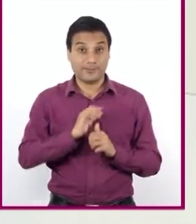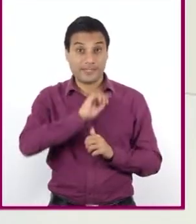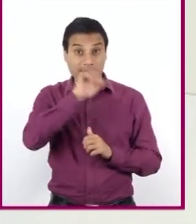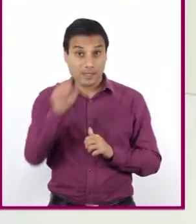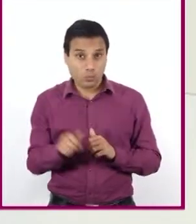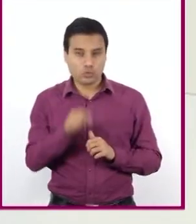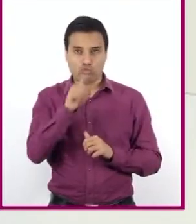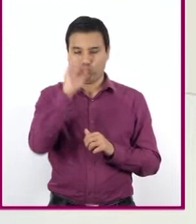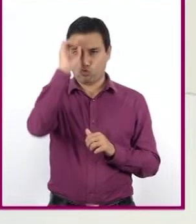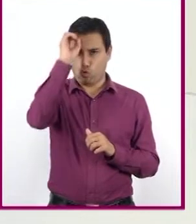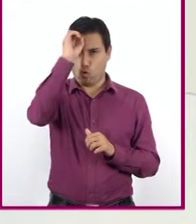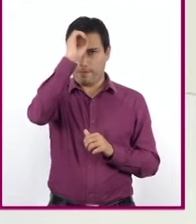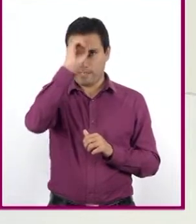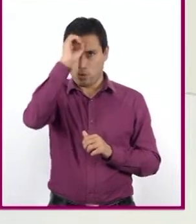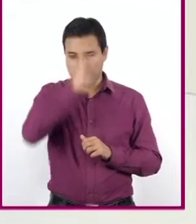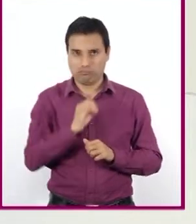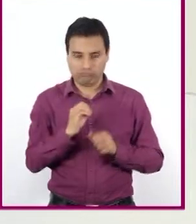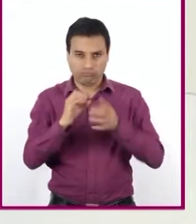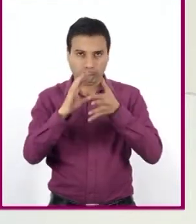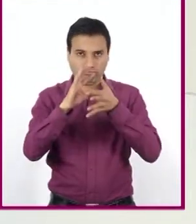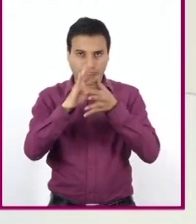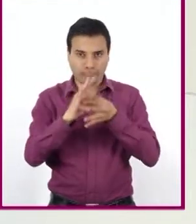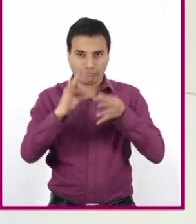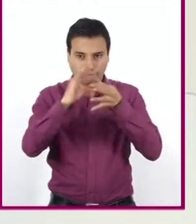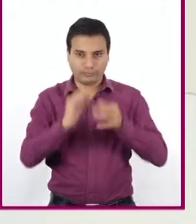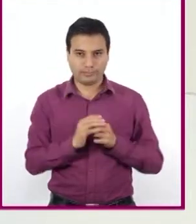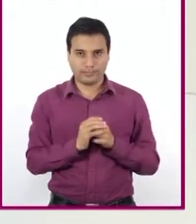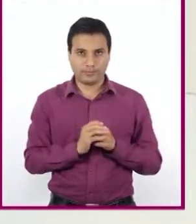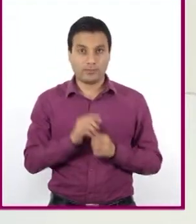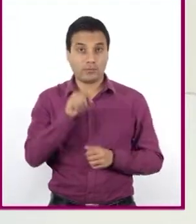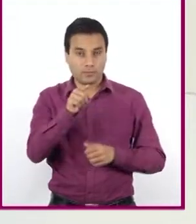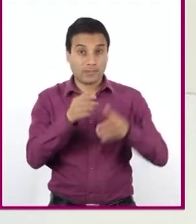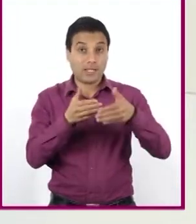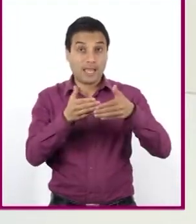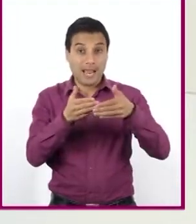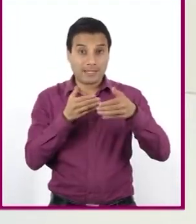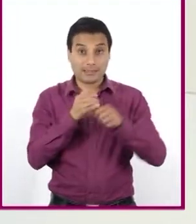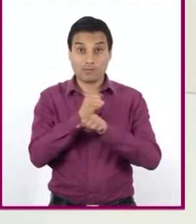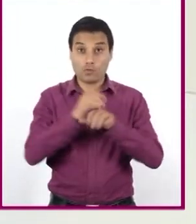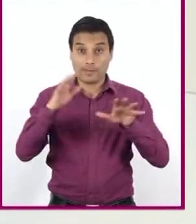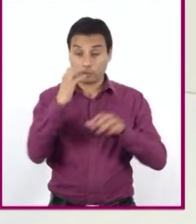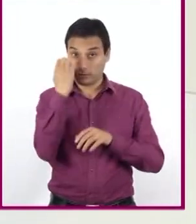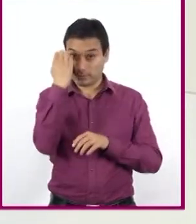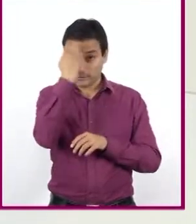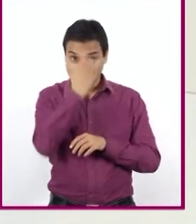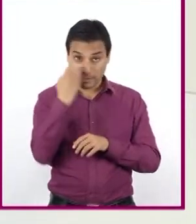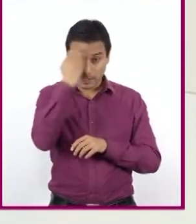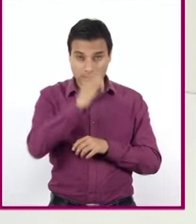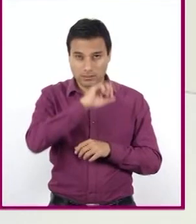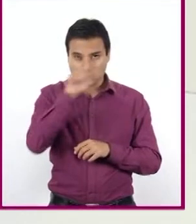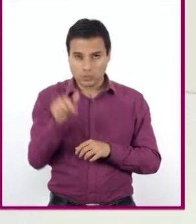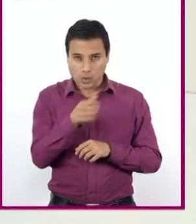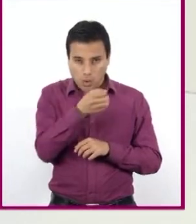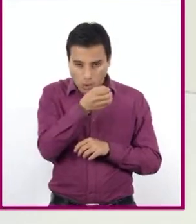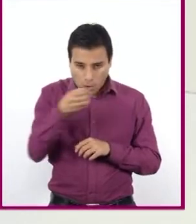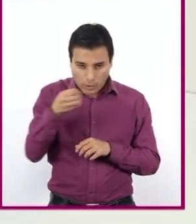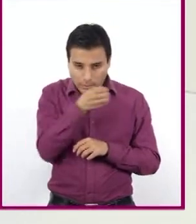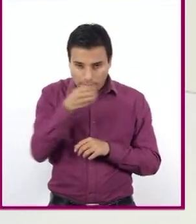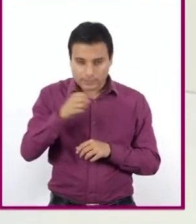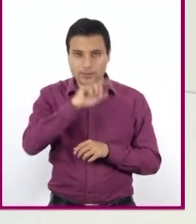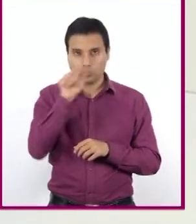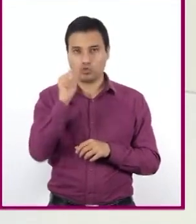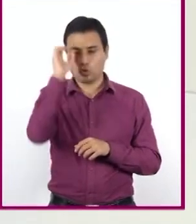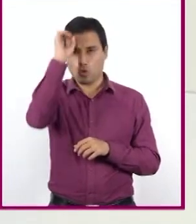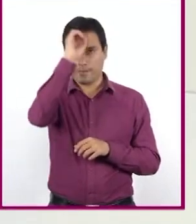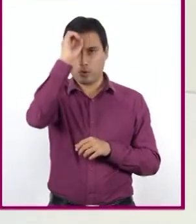interpretación al contar con la oportunidad de analizar la información que obtuvieron y organizaron previamente, y generen